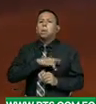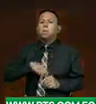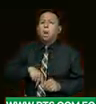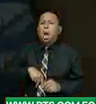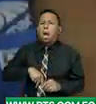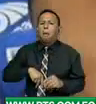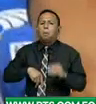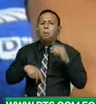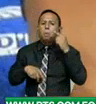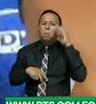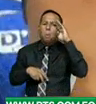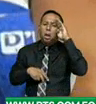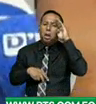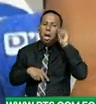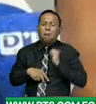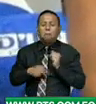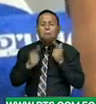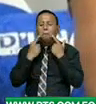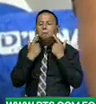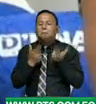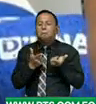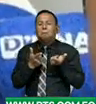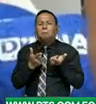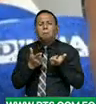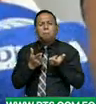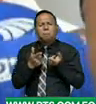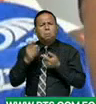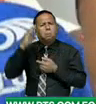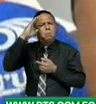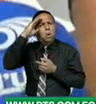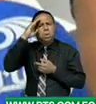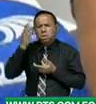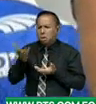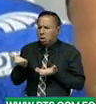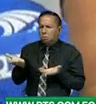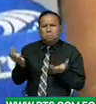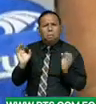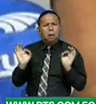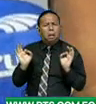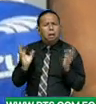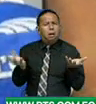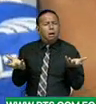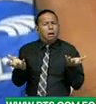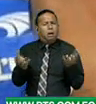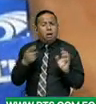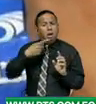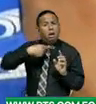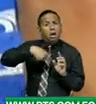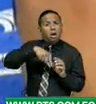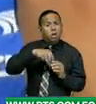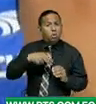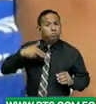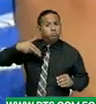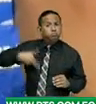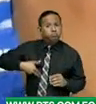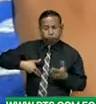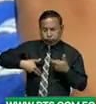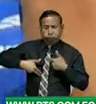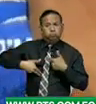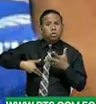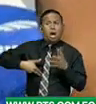con armas de fuego sin ningún tipo de permiso que estaban custodiando o precautelando la integridad de este individuo